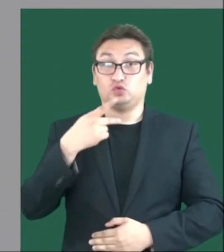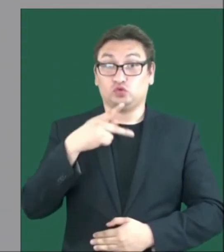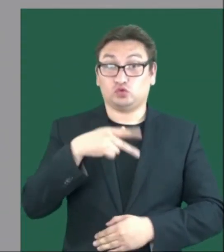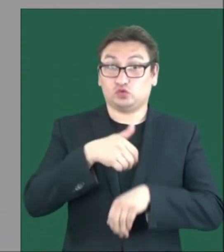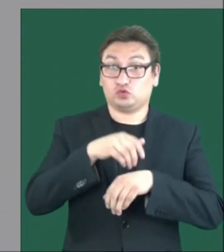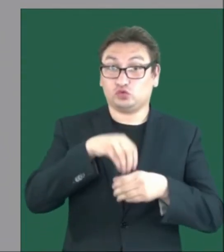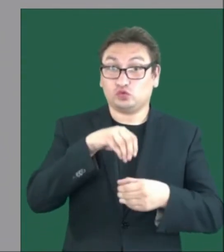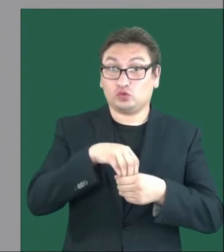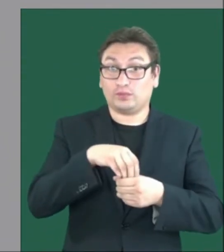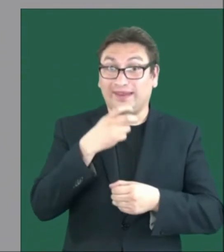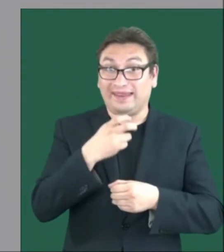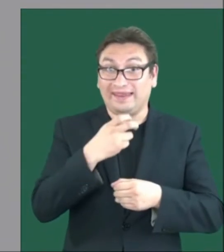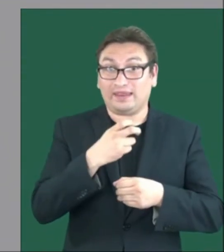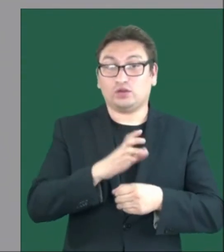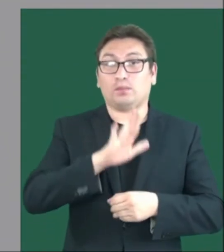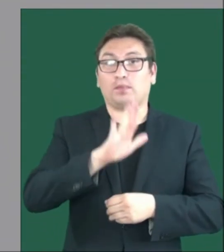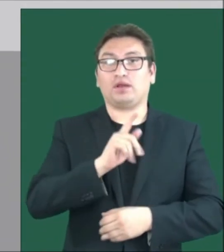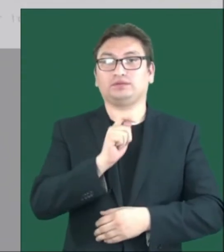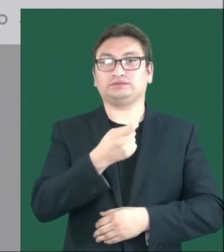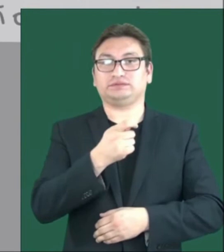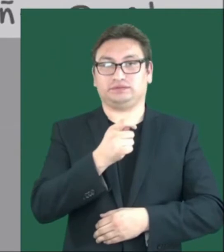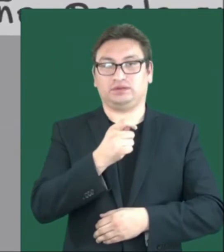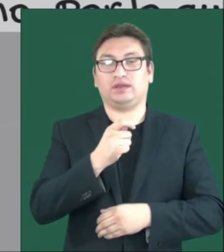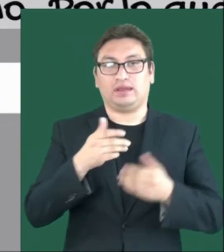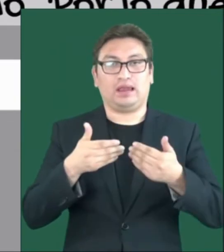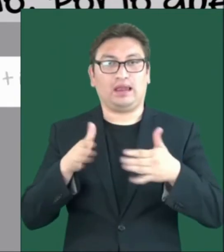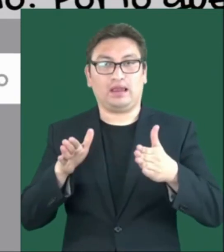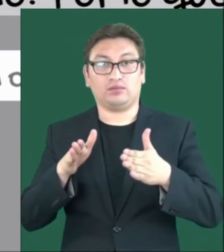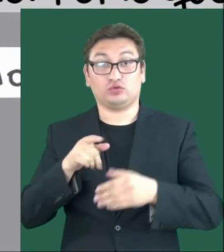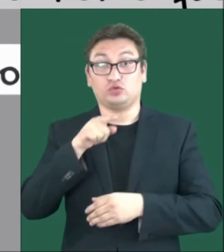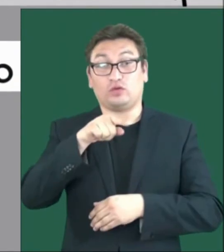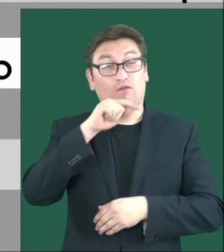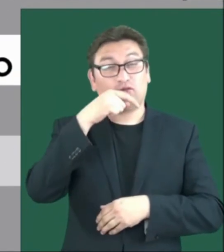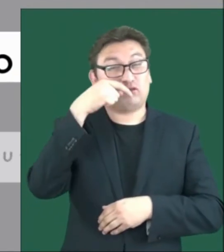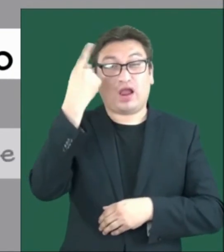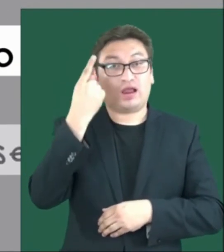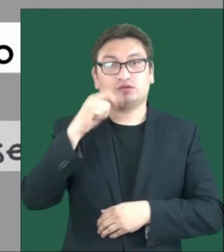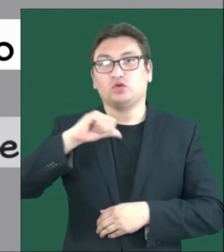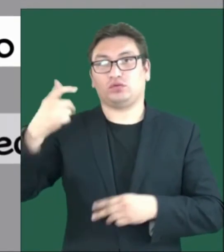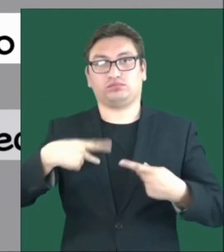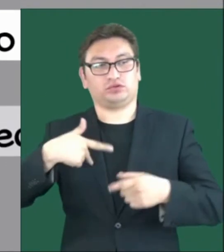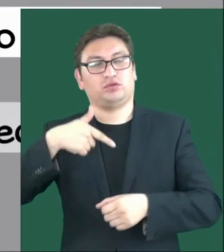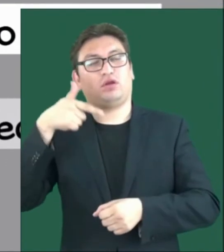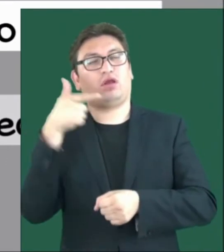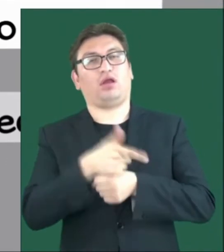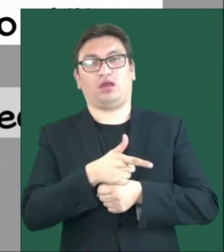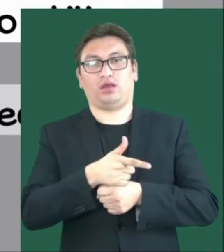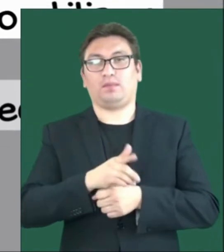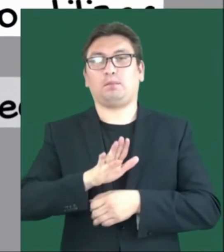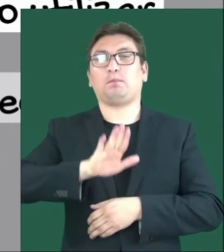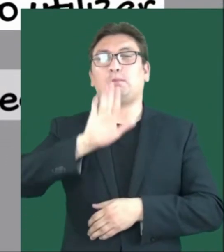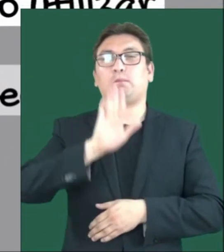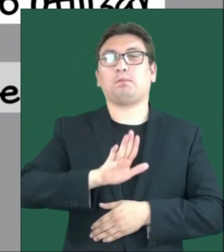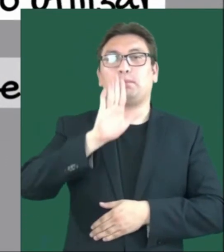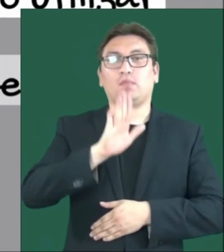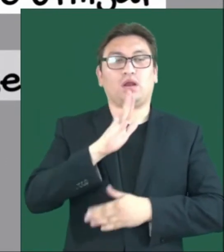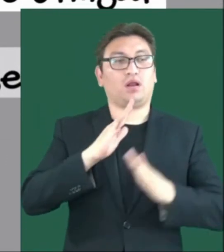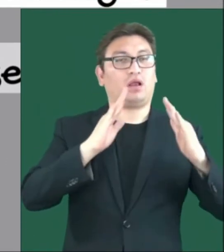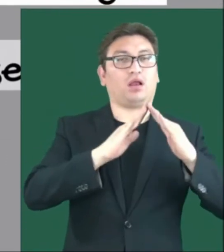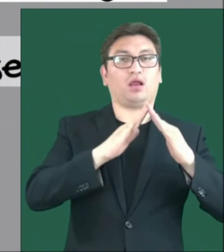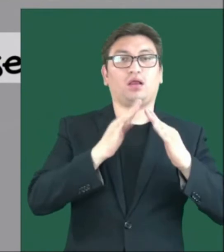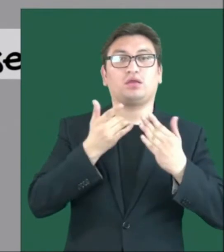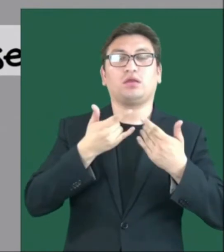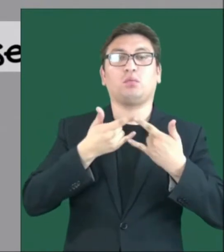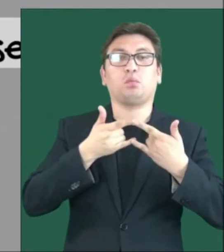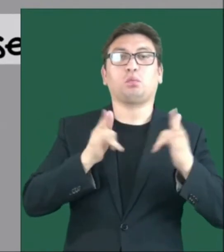Tu contraseña es una llave para abrir. Si pones una fácil, puede ser descubierta por otras personas. Sería como si le abrieras la puerta de